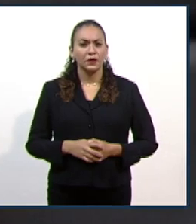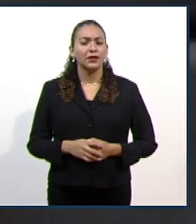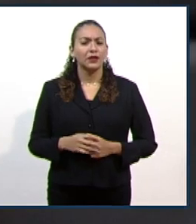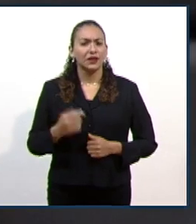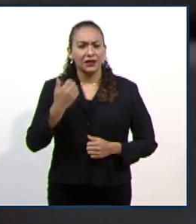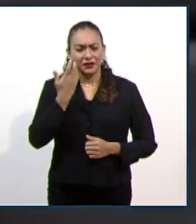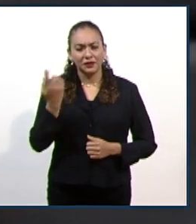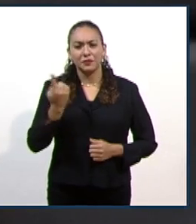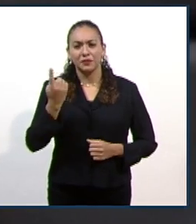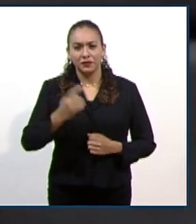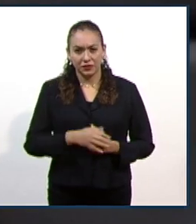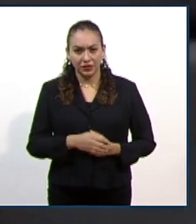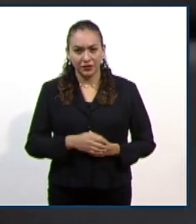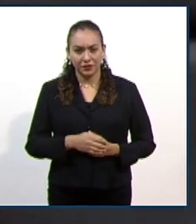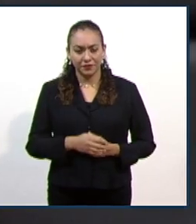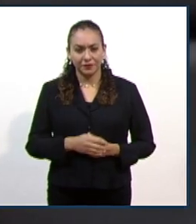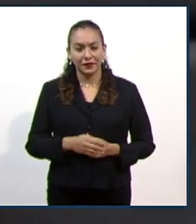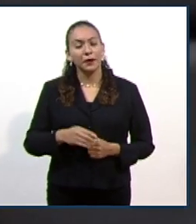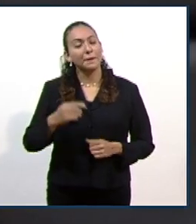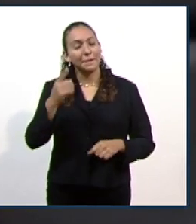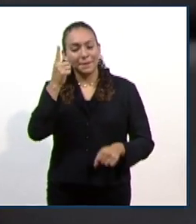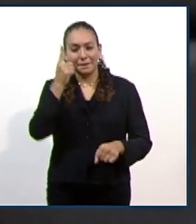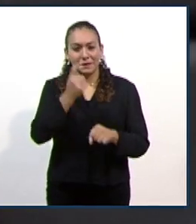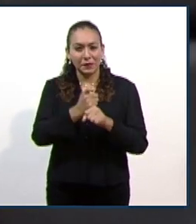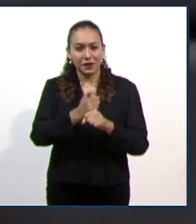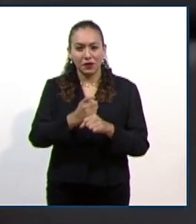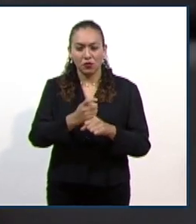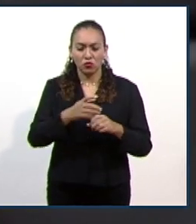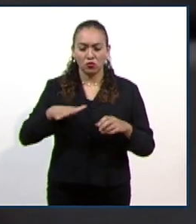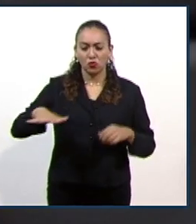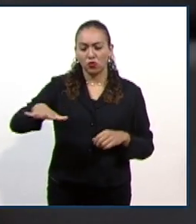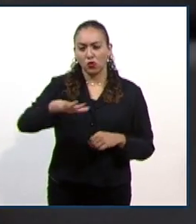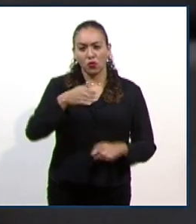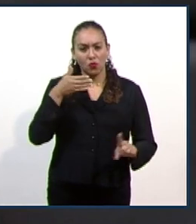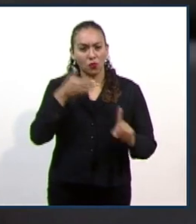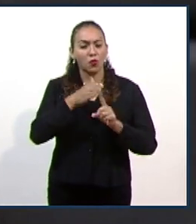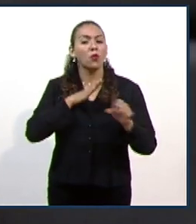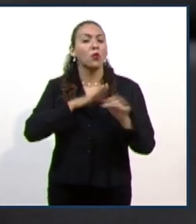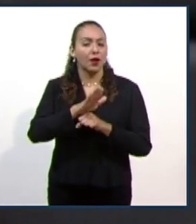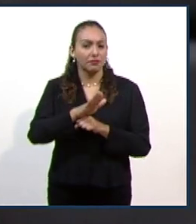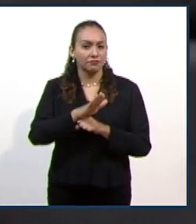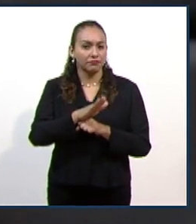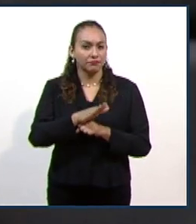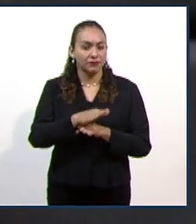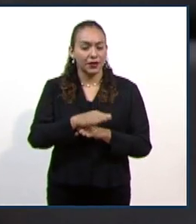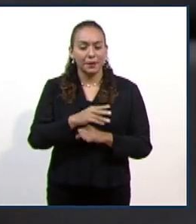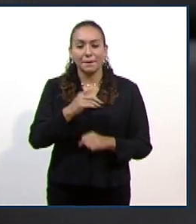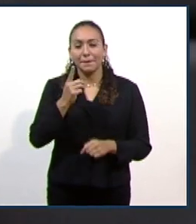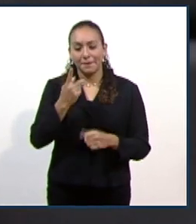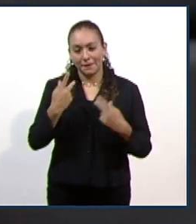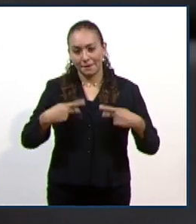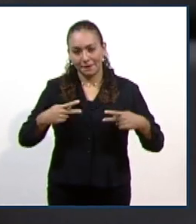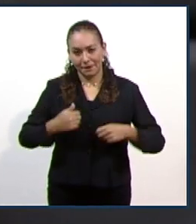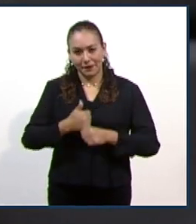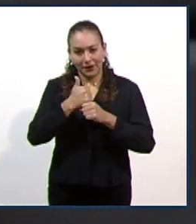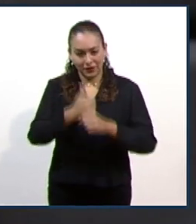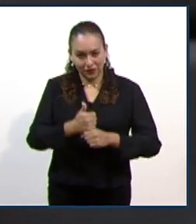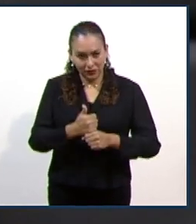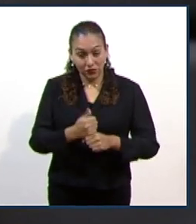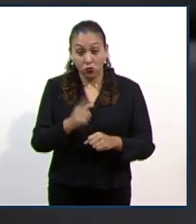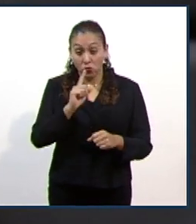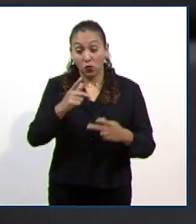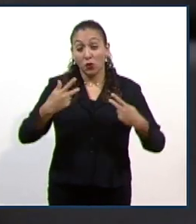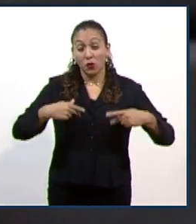celeridad que la idoneidad. Las víctimas y quienes acuden al sistema de